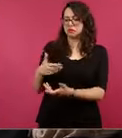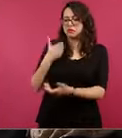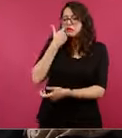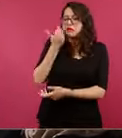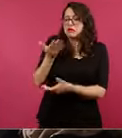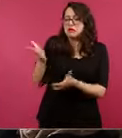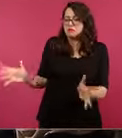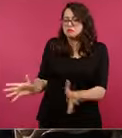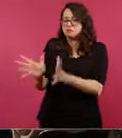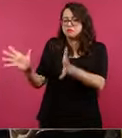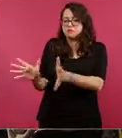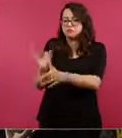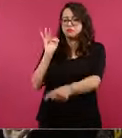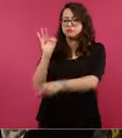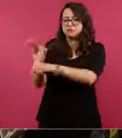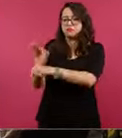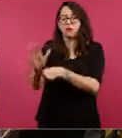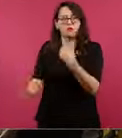Y ahora